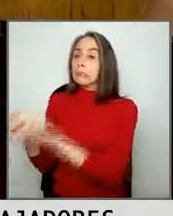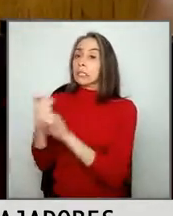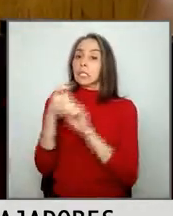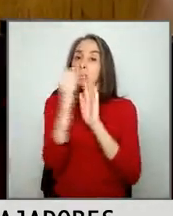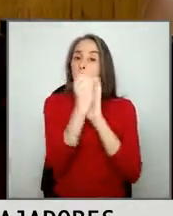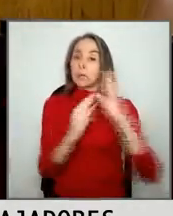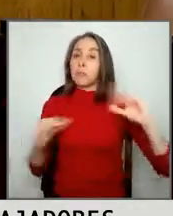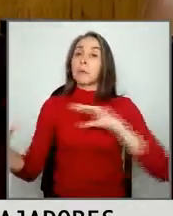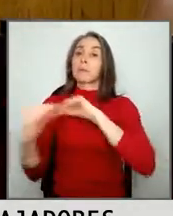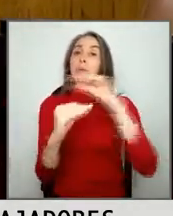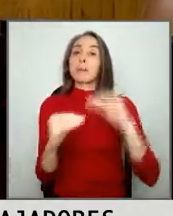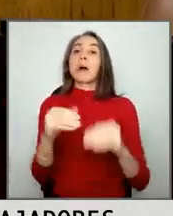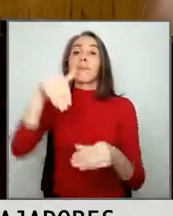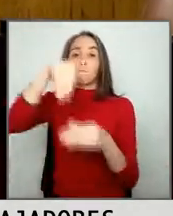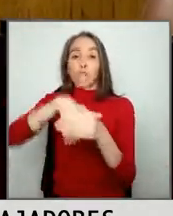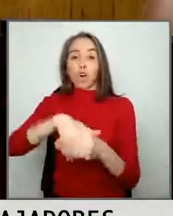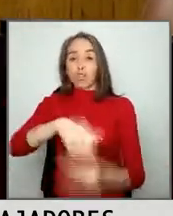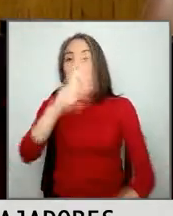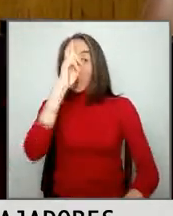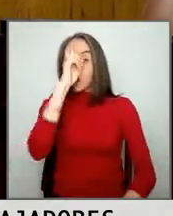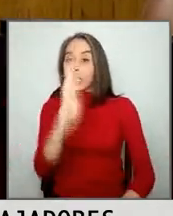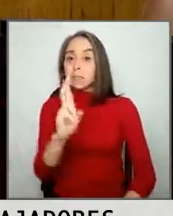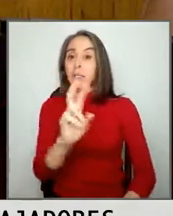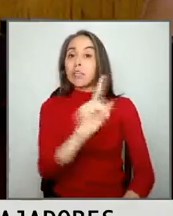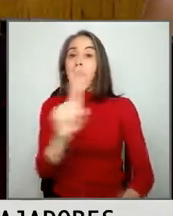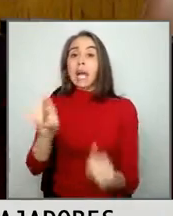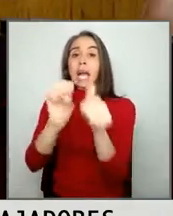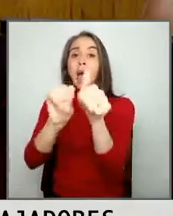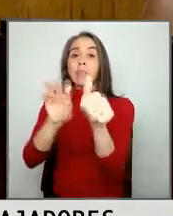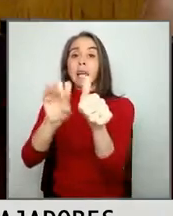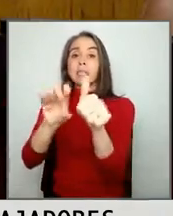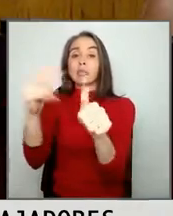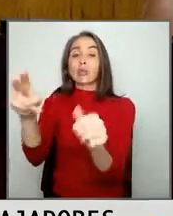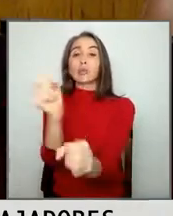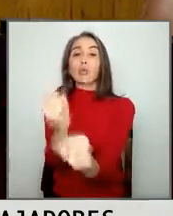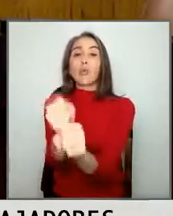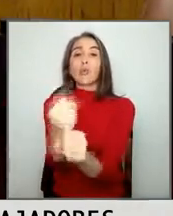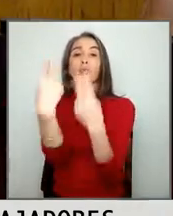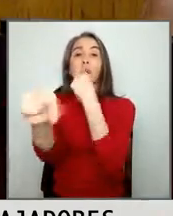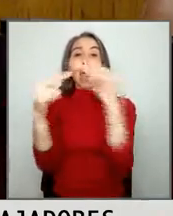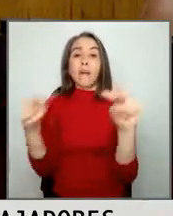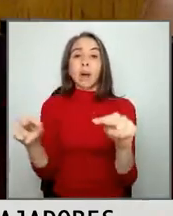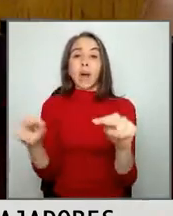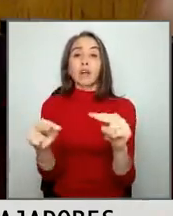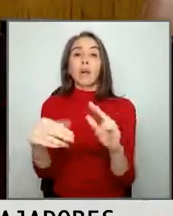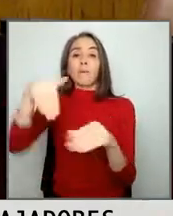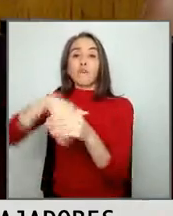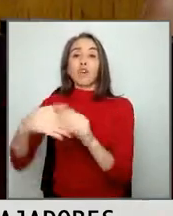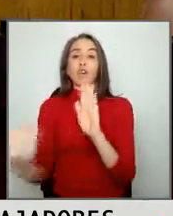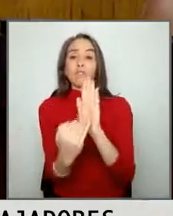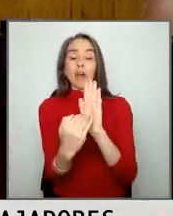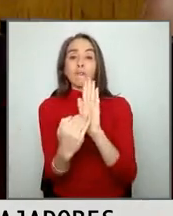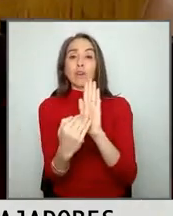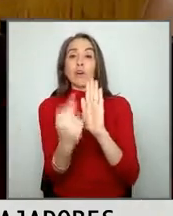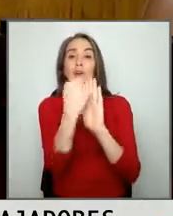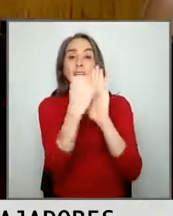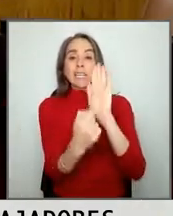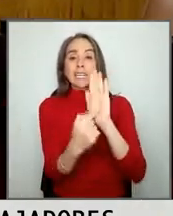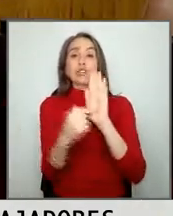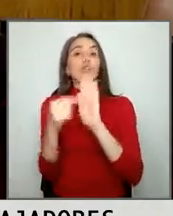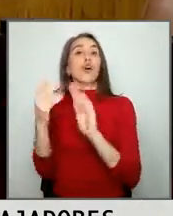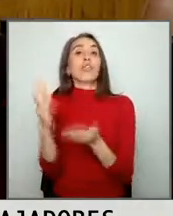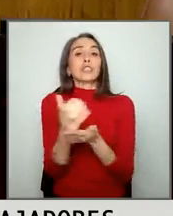el respeto que cada uno de ellos me merecen su función favorablemente para mantener estos derechos adquiridos